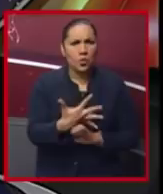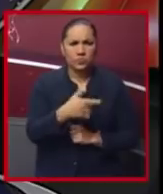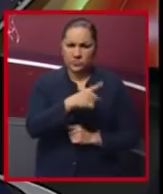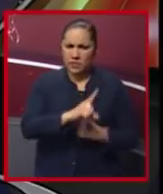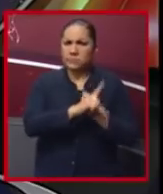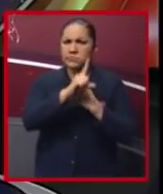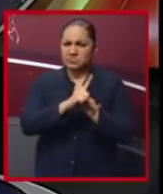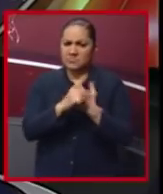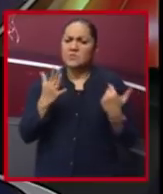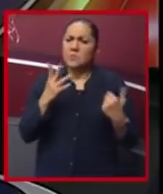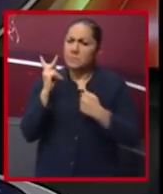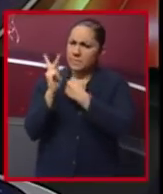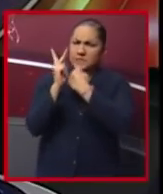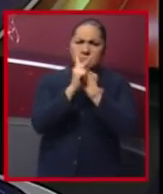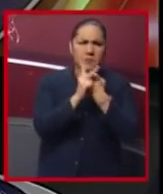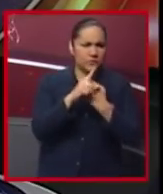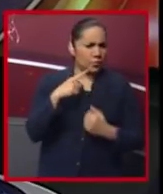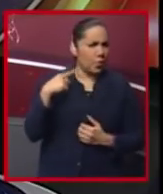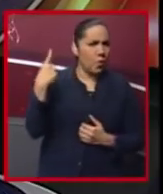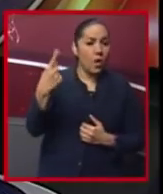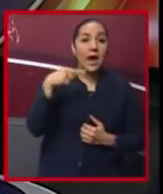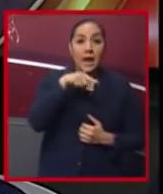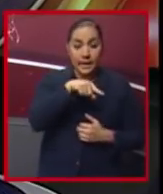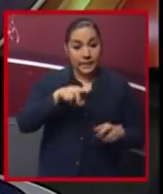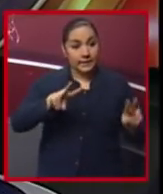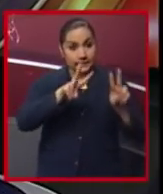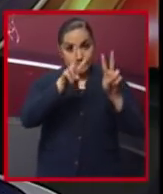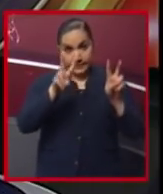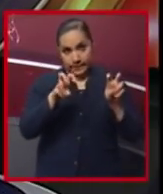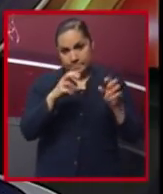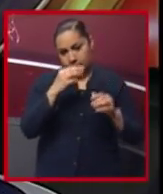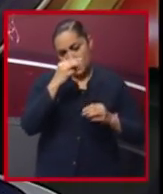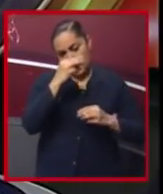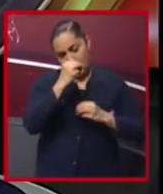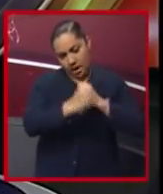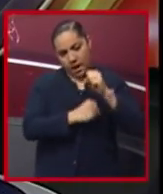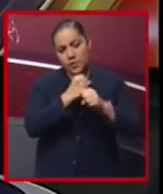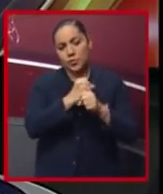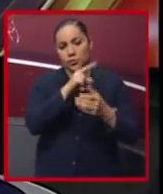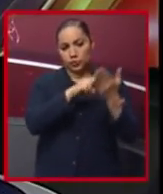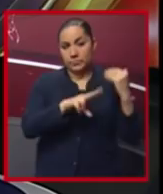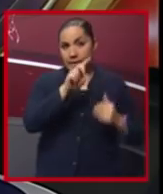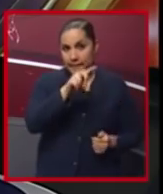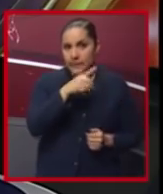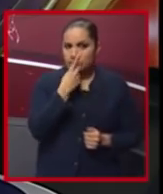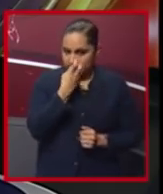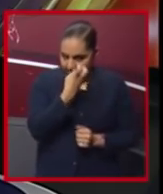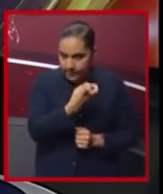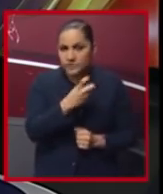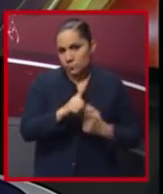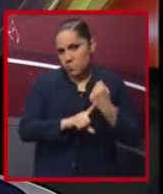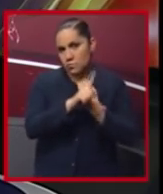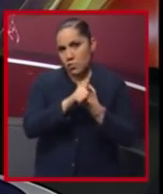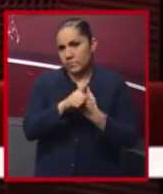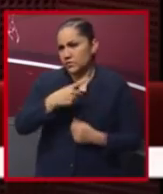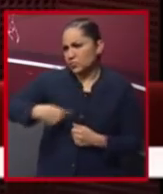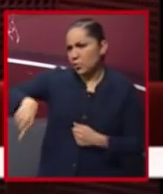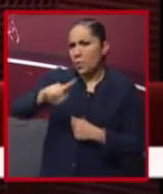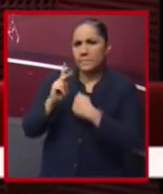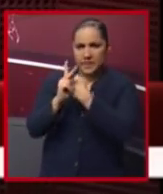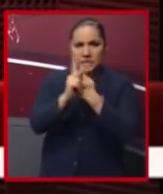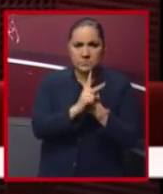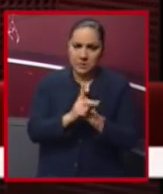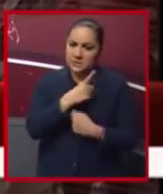De hecho, la Agenda Mundial para 2030 lo contempla como una de las problemáticas que los gobiernos deben enfrentar. Bueno, eso lo